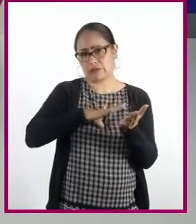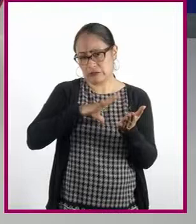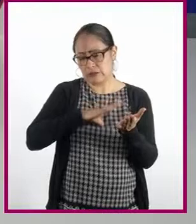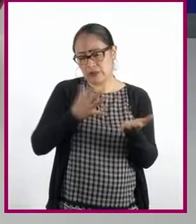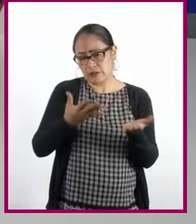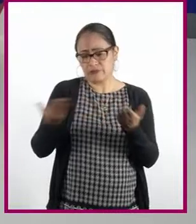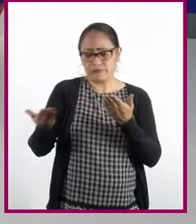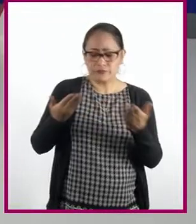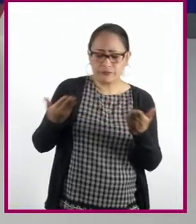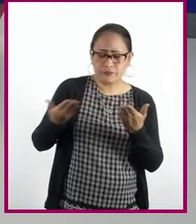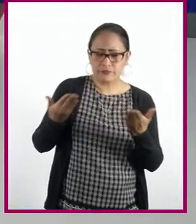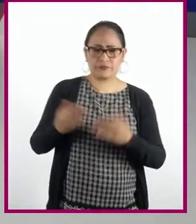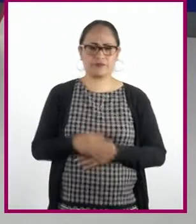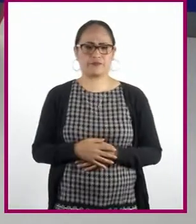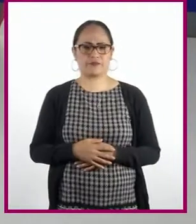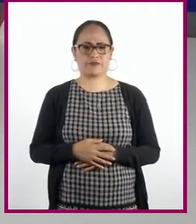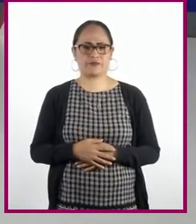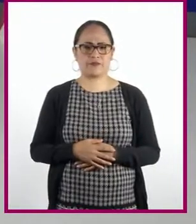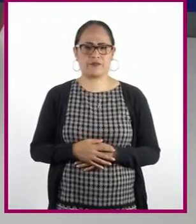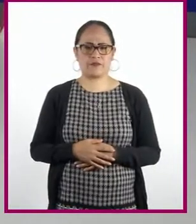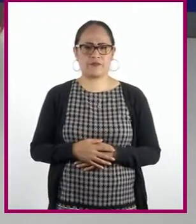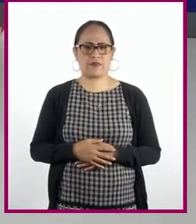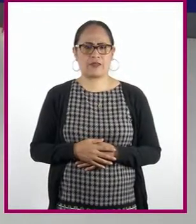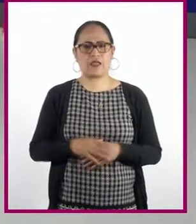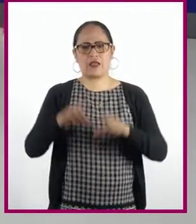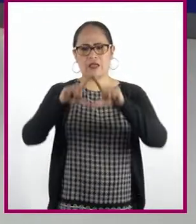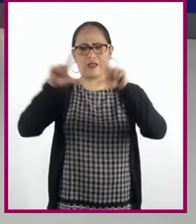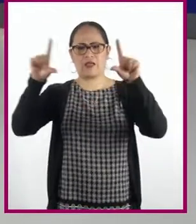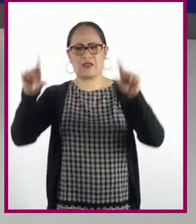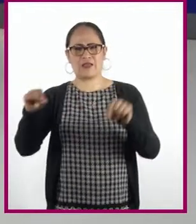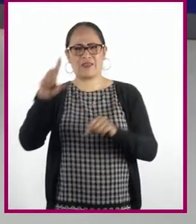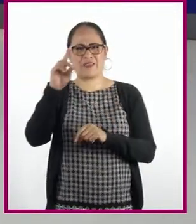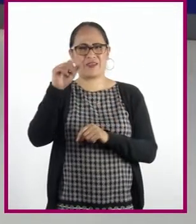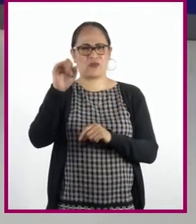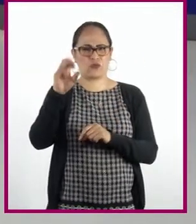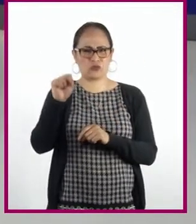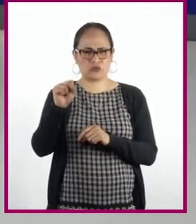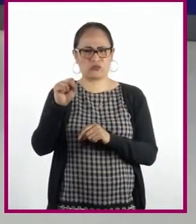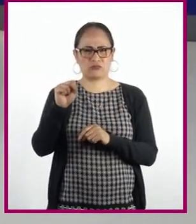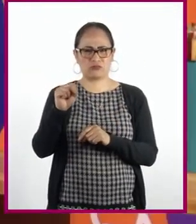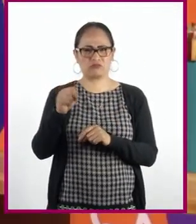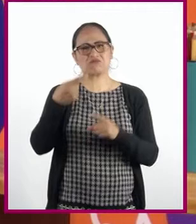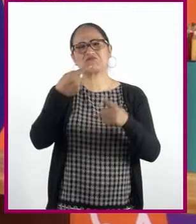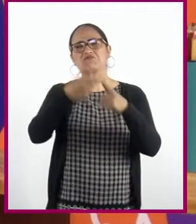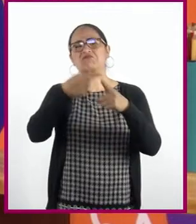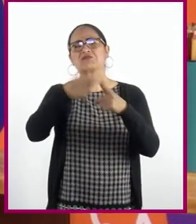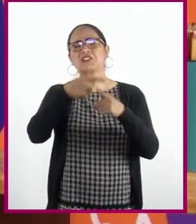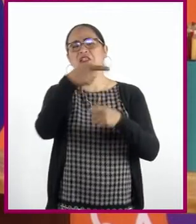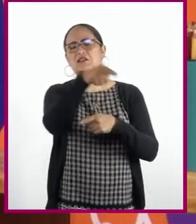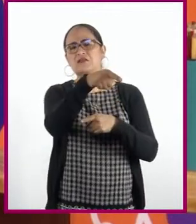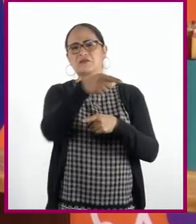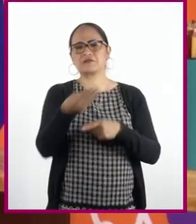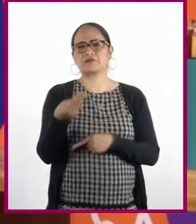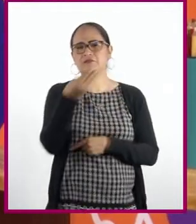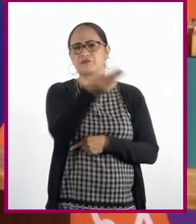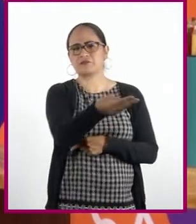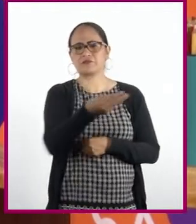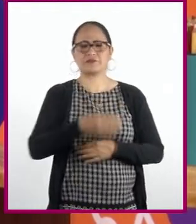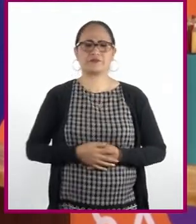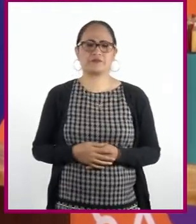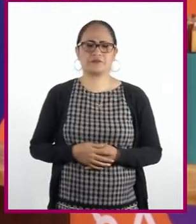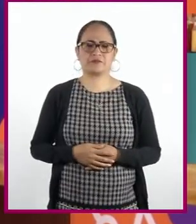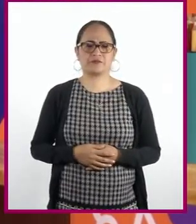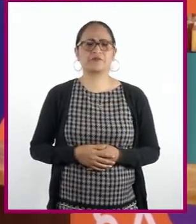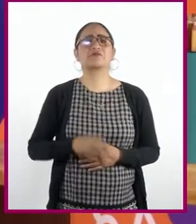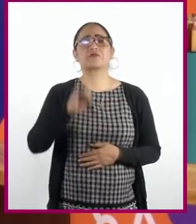Profesora, veo que la carta comienza con datos generales del remitente. En algunas ocasiones se incluyen los datos